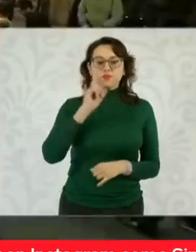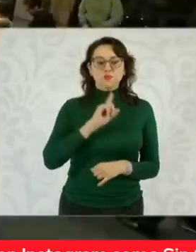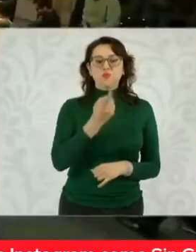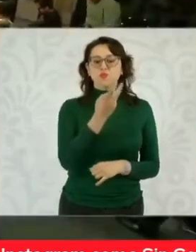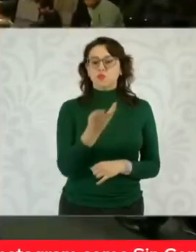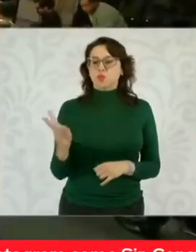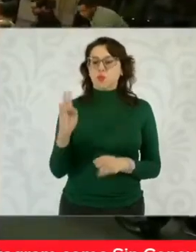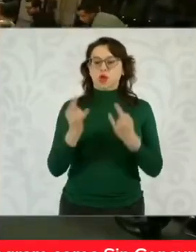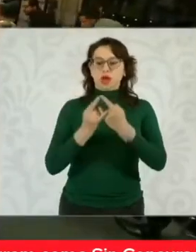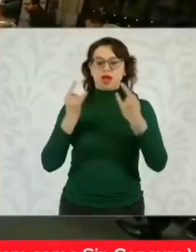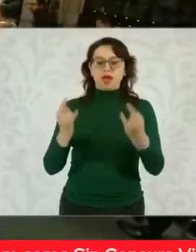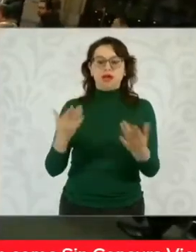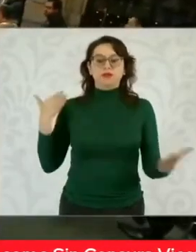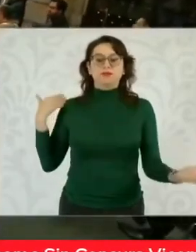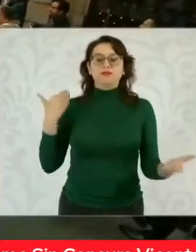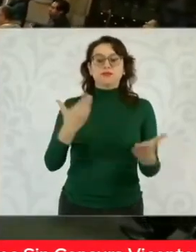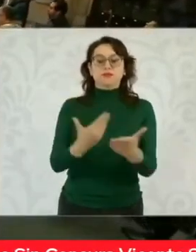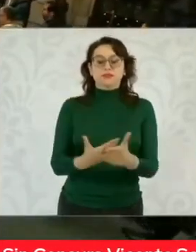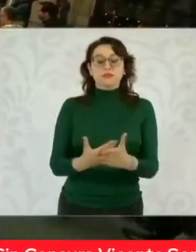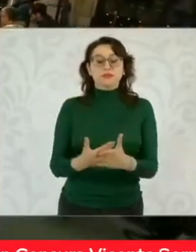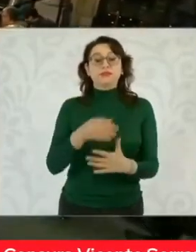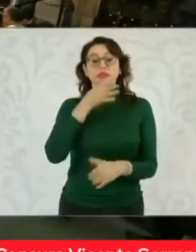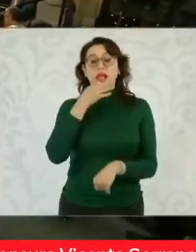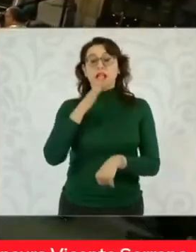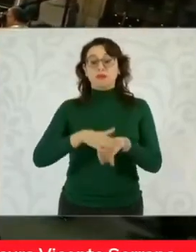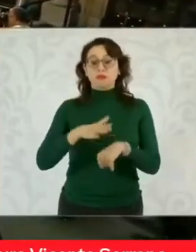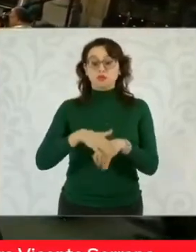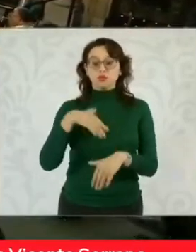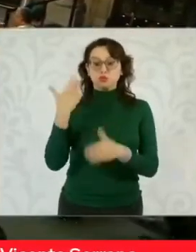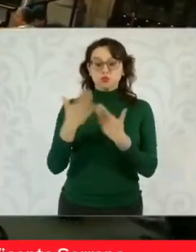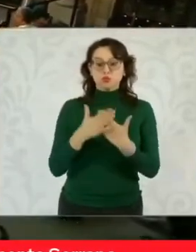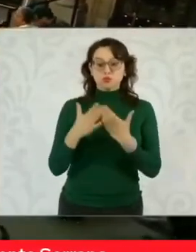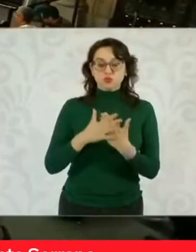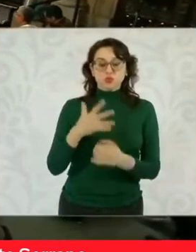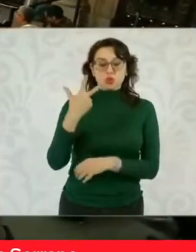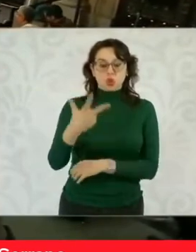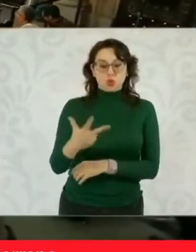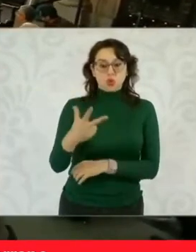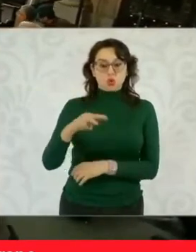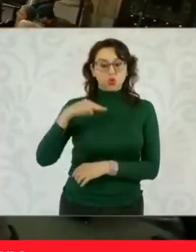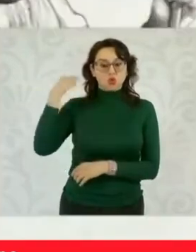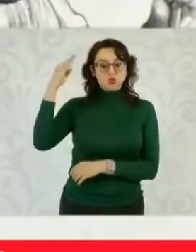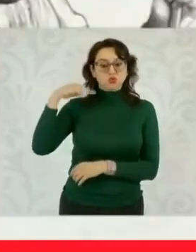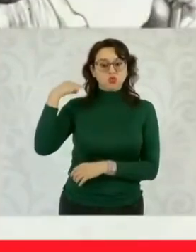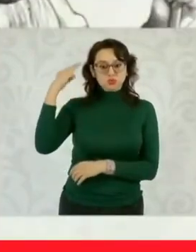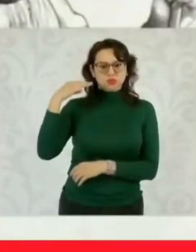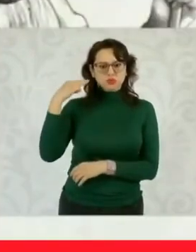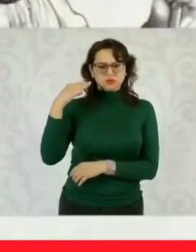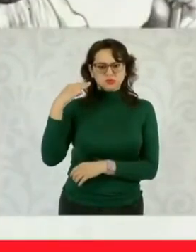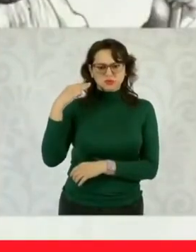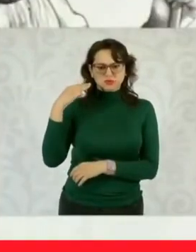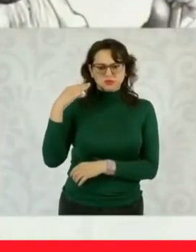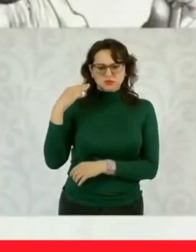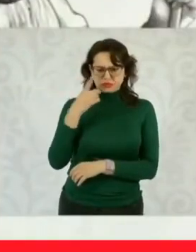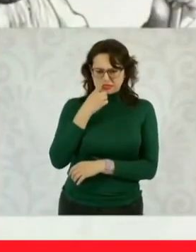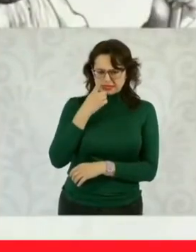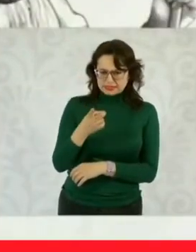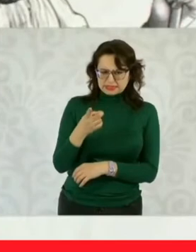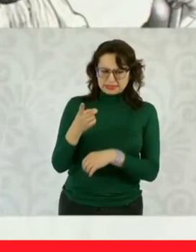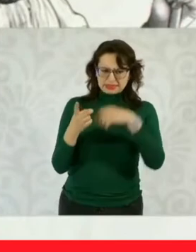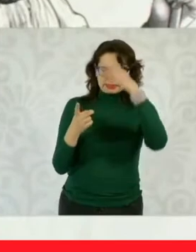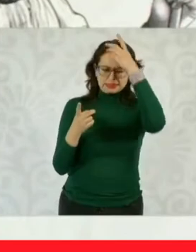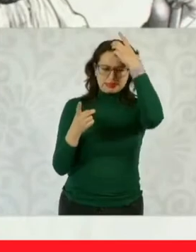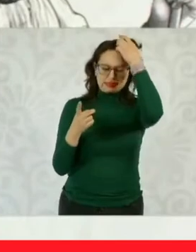Historia. Les adelanto que el 8 de marzo vamos a abrir ya les había dicho creo, ¿no?